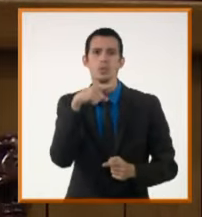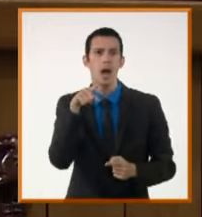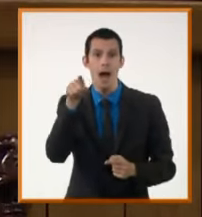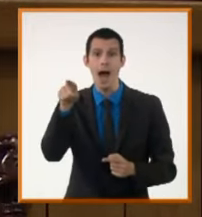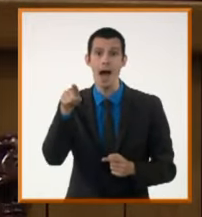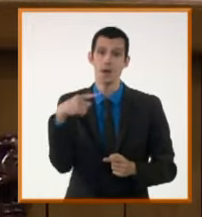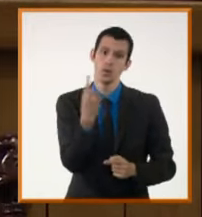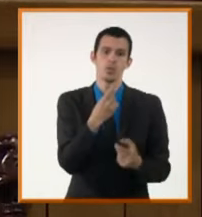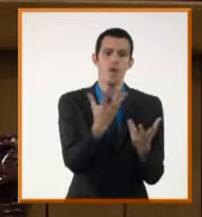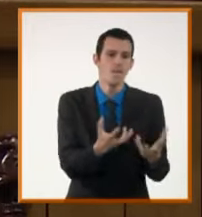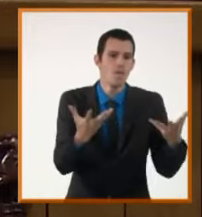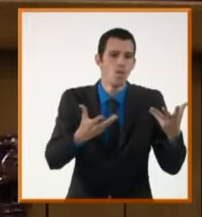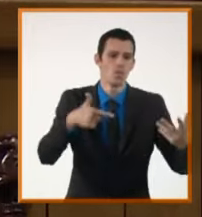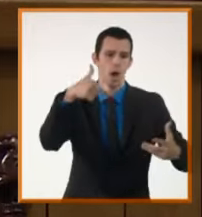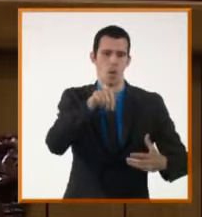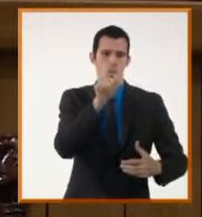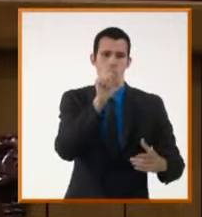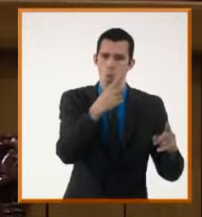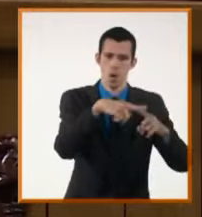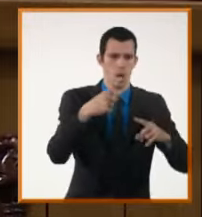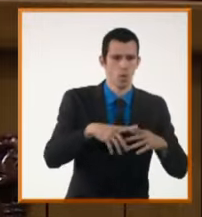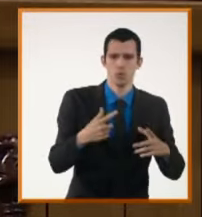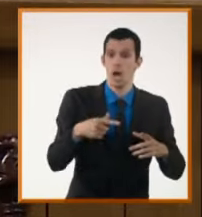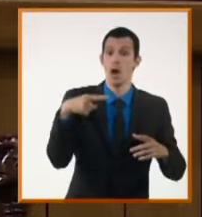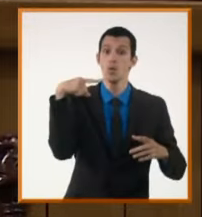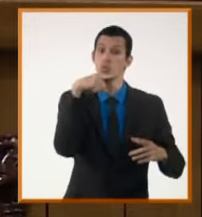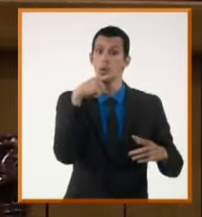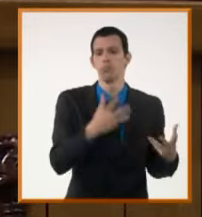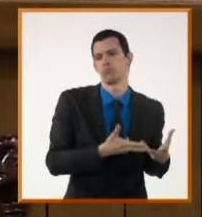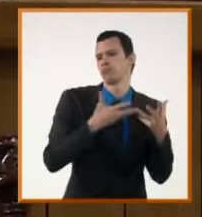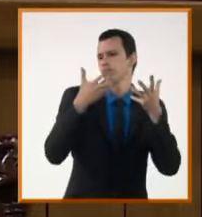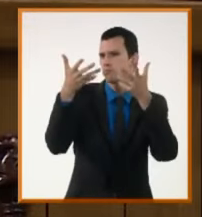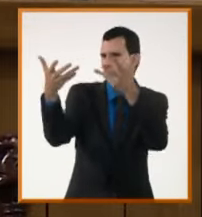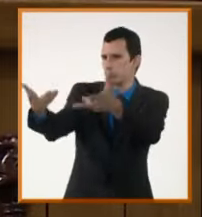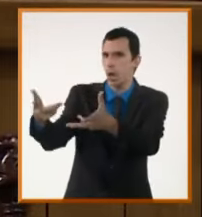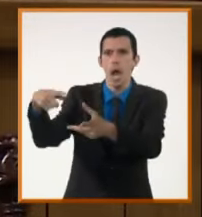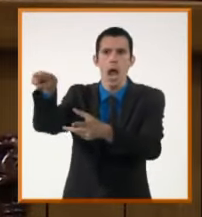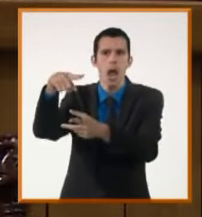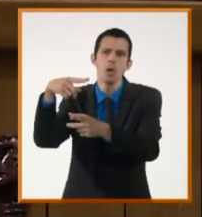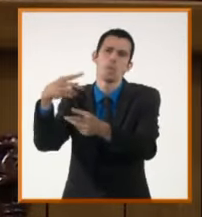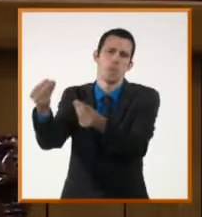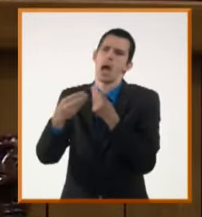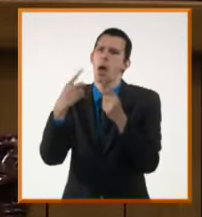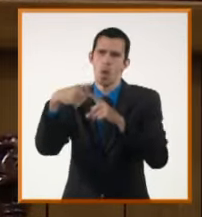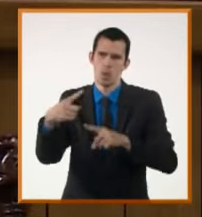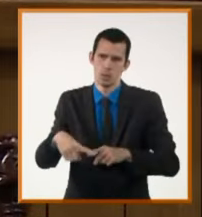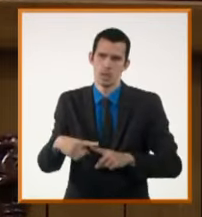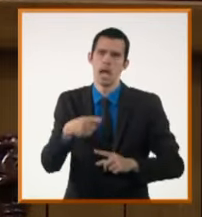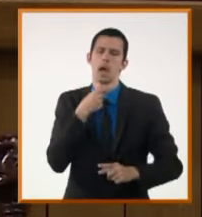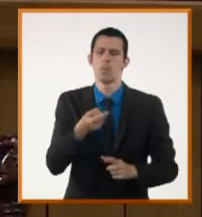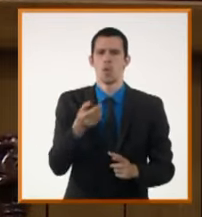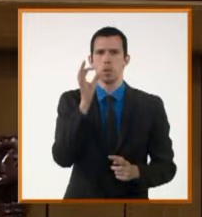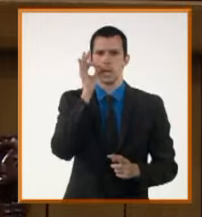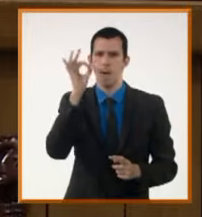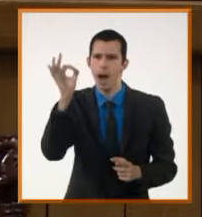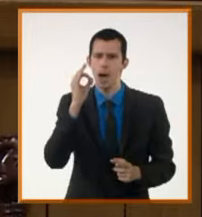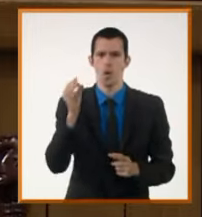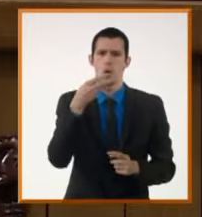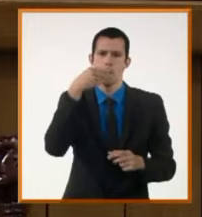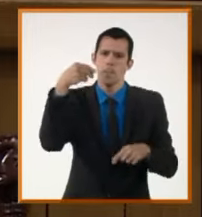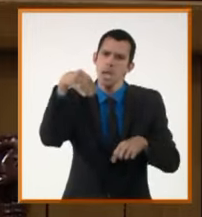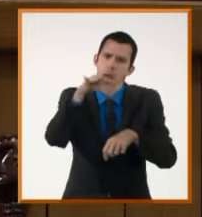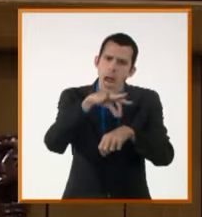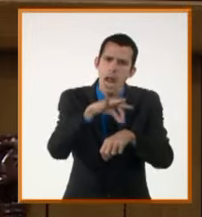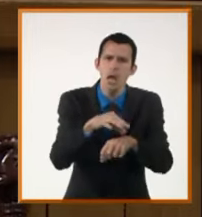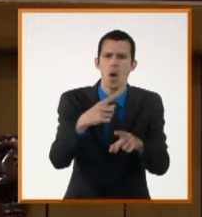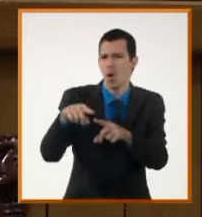capaces, jugos, el tema de, bueno, tabaco, cigarro, miel, en fin, muchos de los renglones